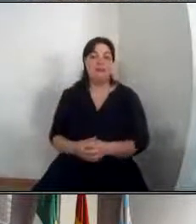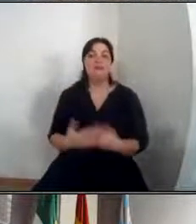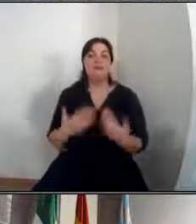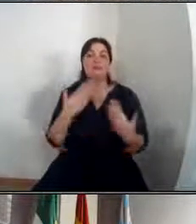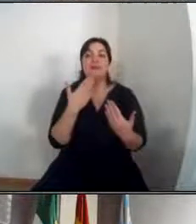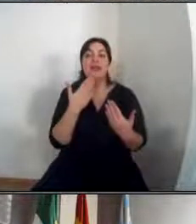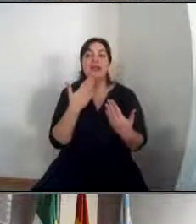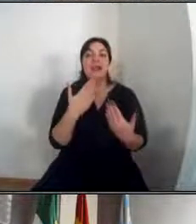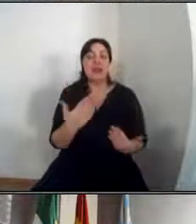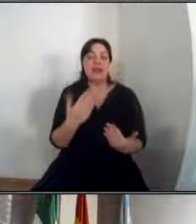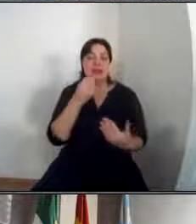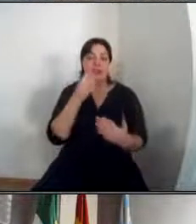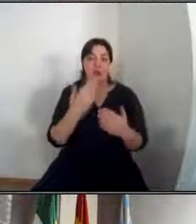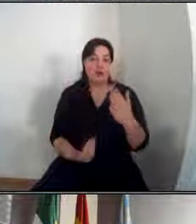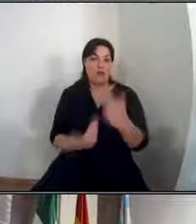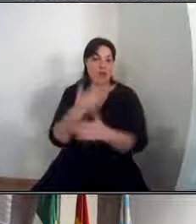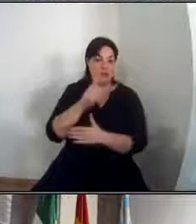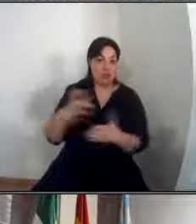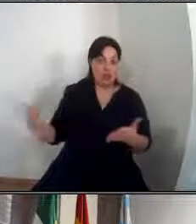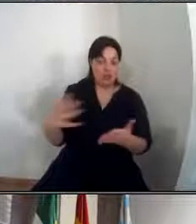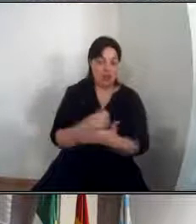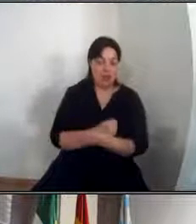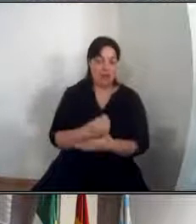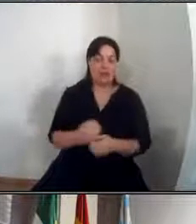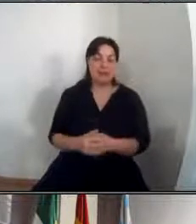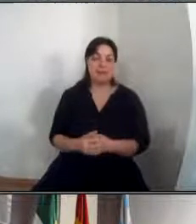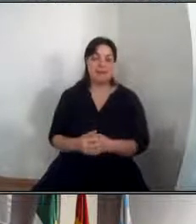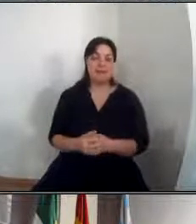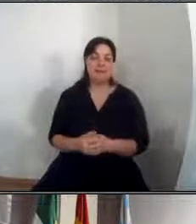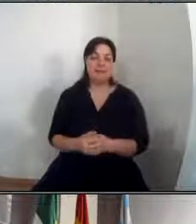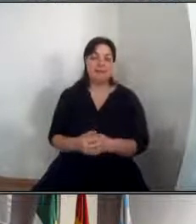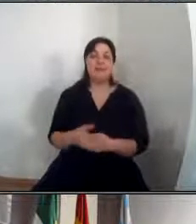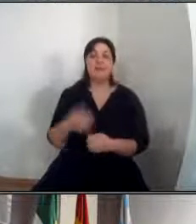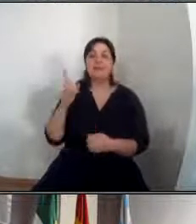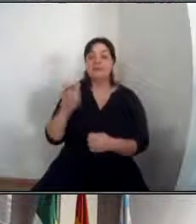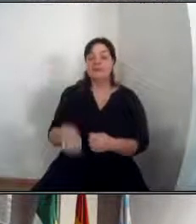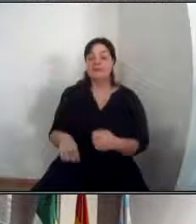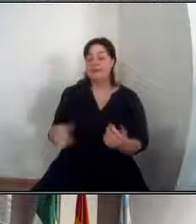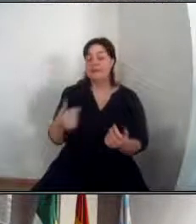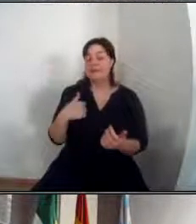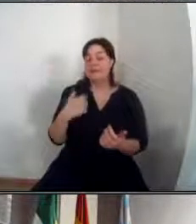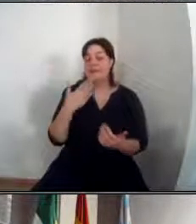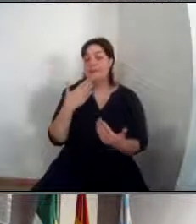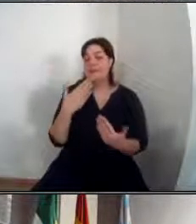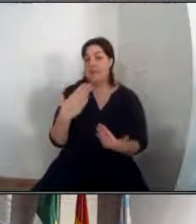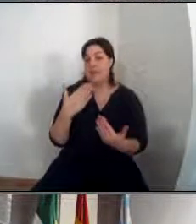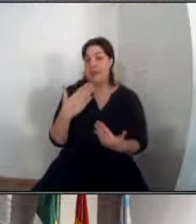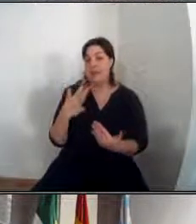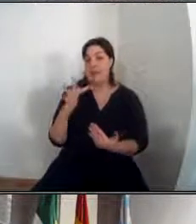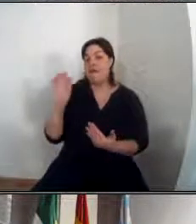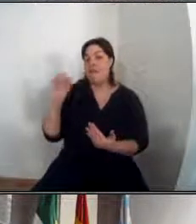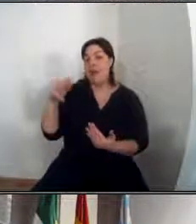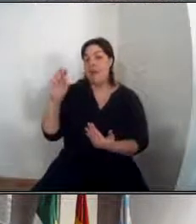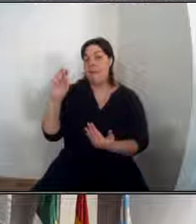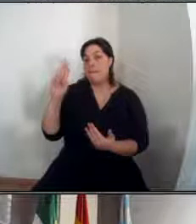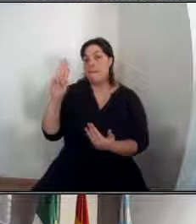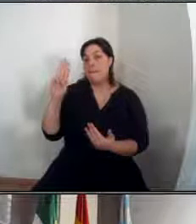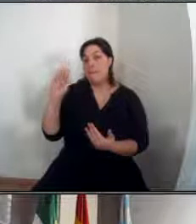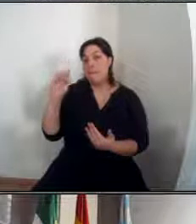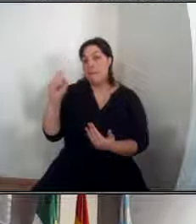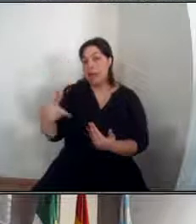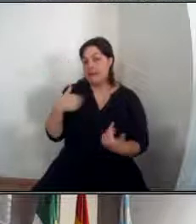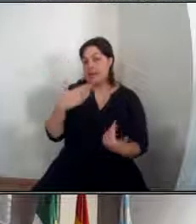Gracias, buenos días a todos y a todas. Y también pues agradecer a FEMPE que nos dé